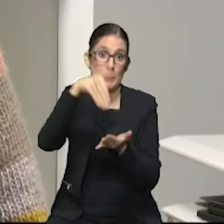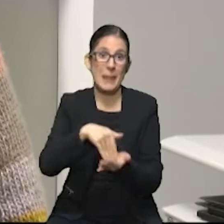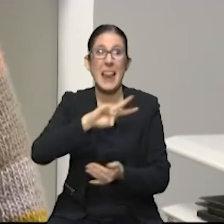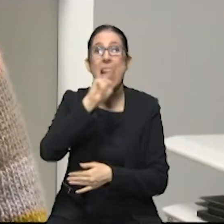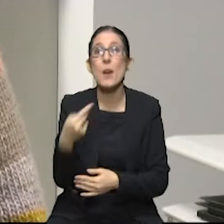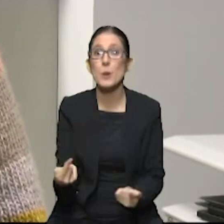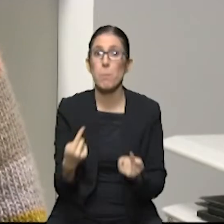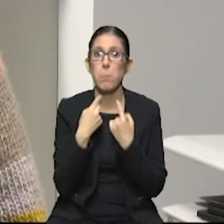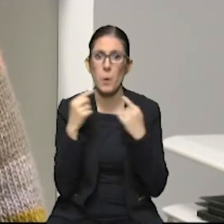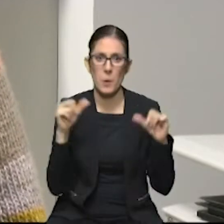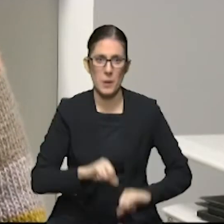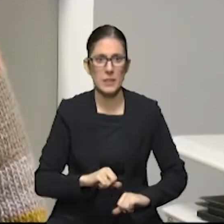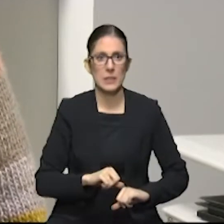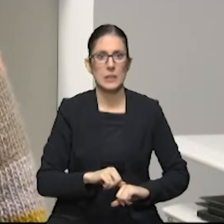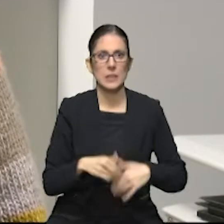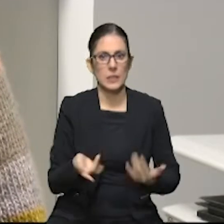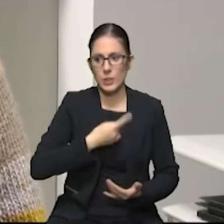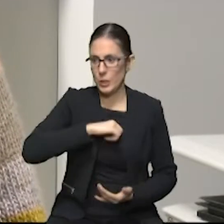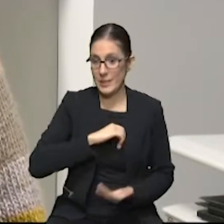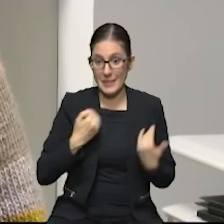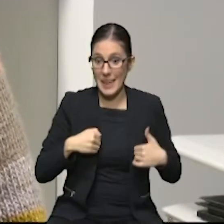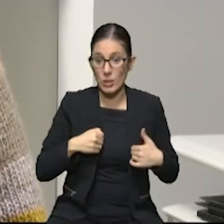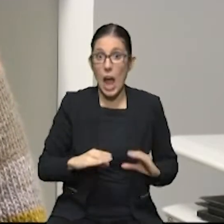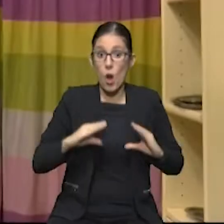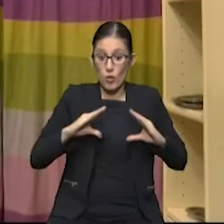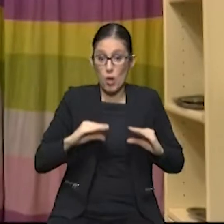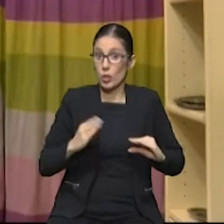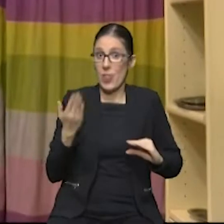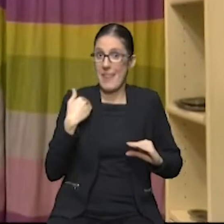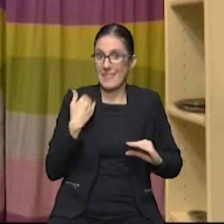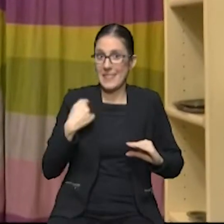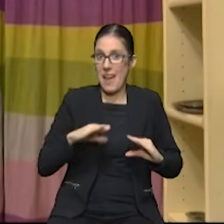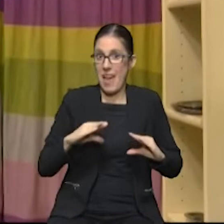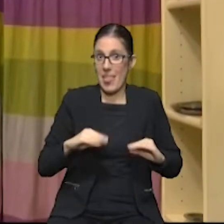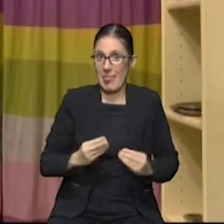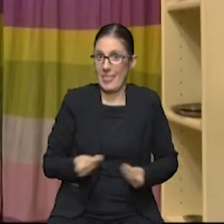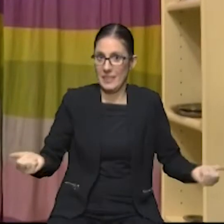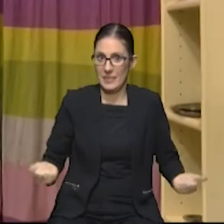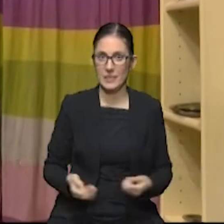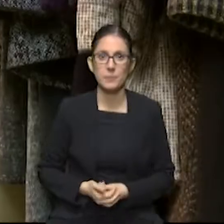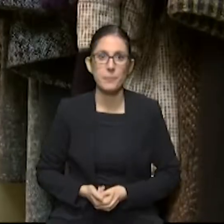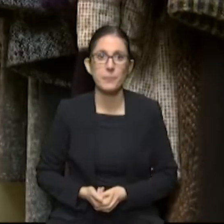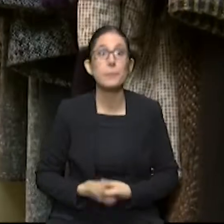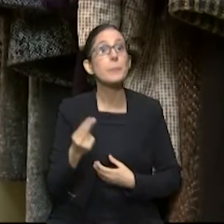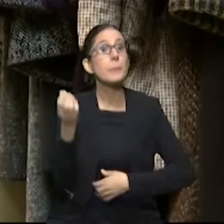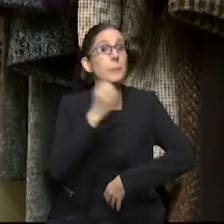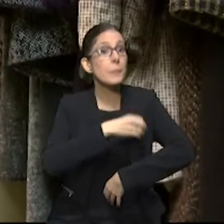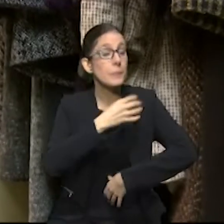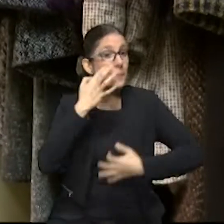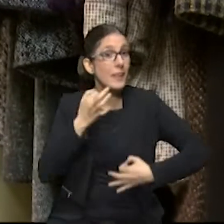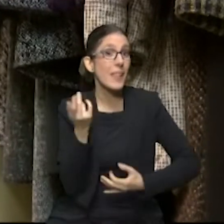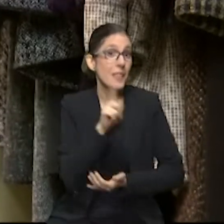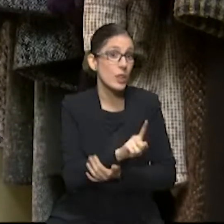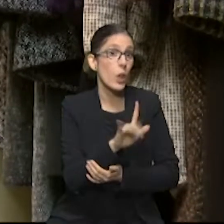ya en ese momento habíamos gastado el colchón que teníamos. Pérdidas dentro de la entidad que suponen un ahorro de 150.000 euros